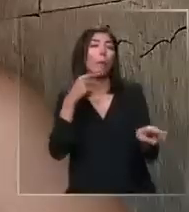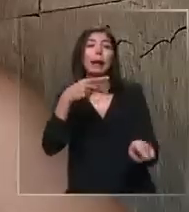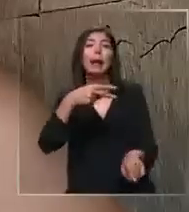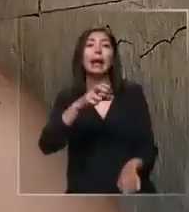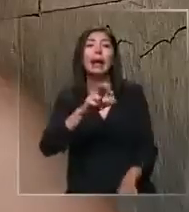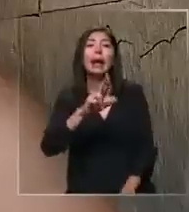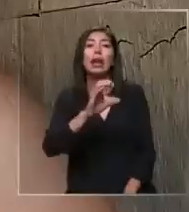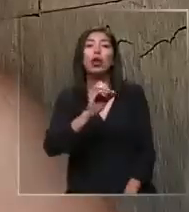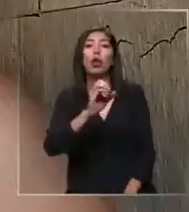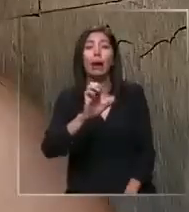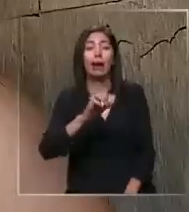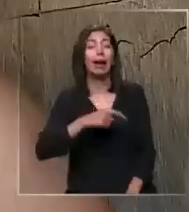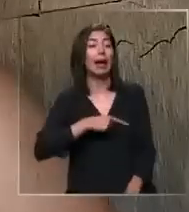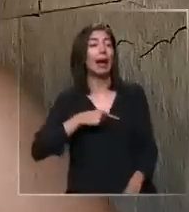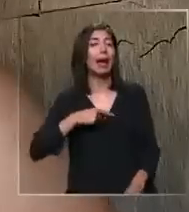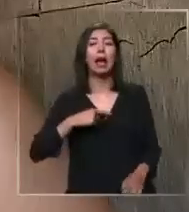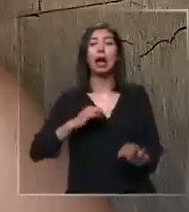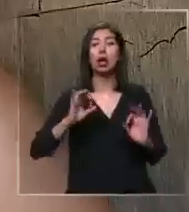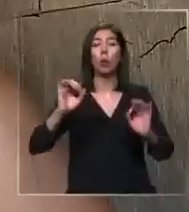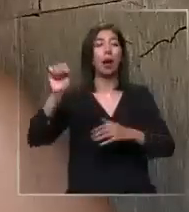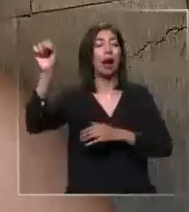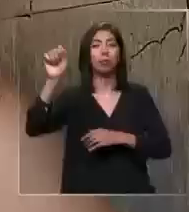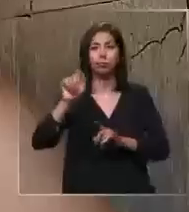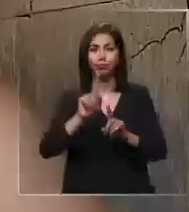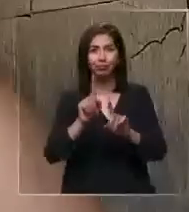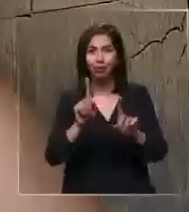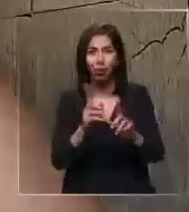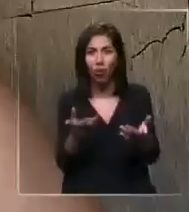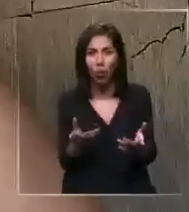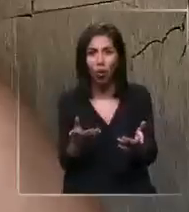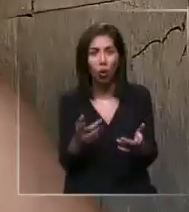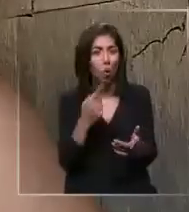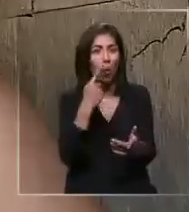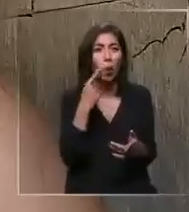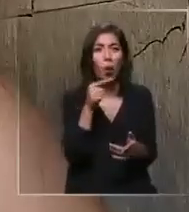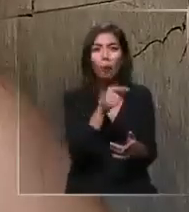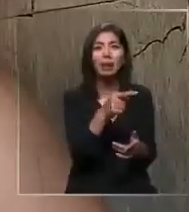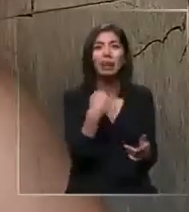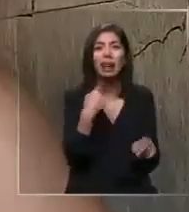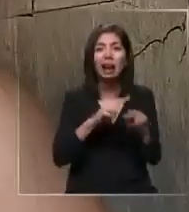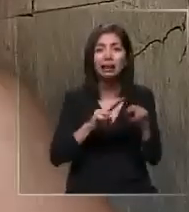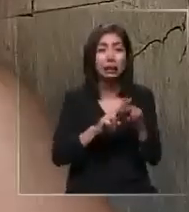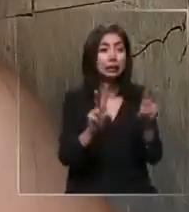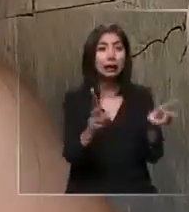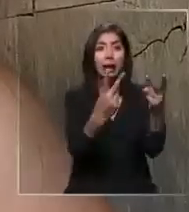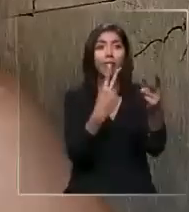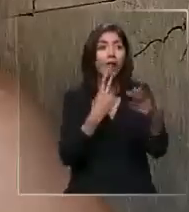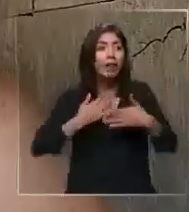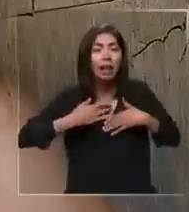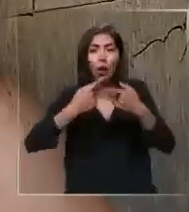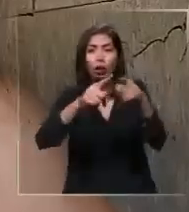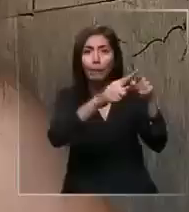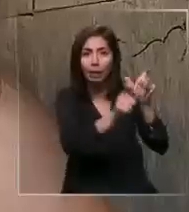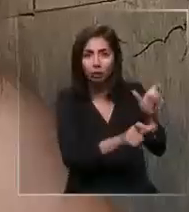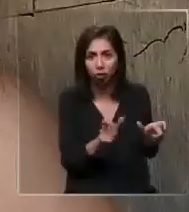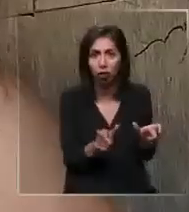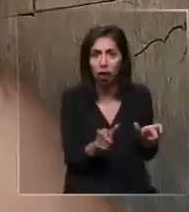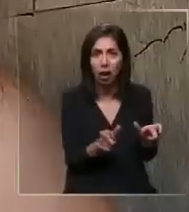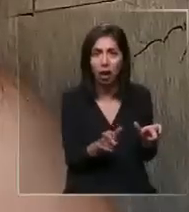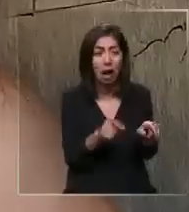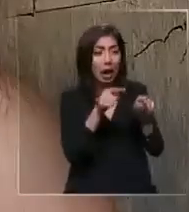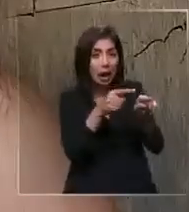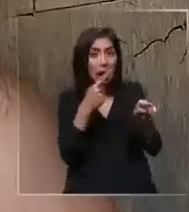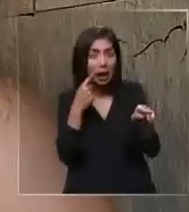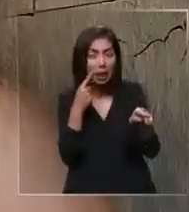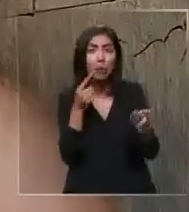robo. Mi marido no vale ni toda la plata del mundo. Él no frustró un robo, él salvó vidas. Y él murió y